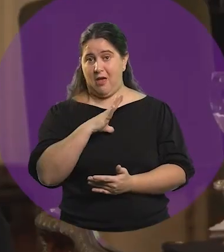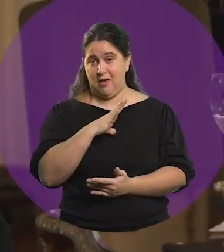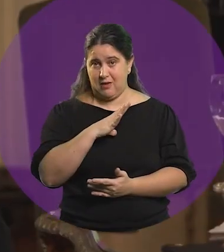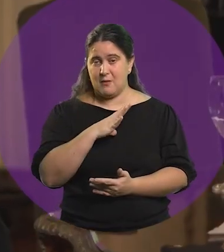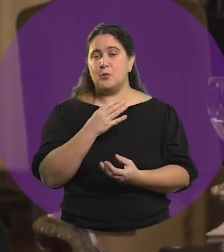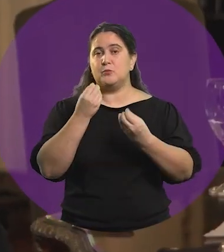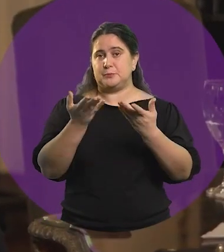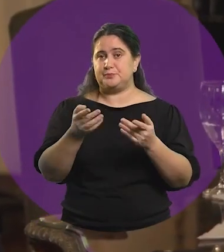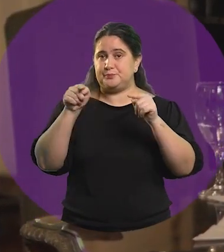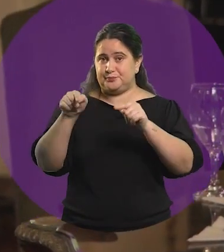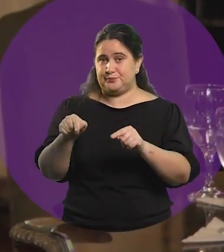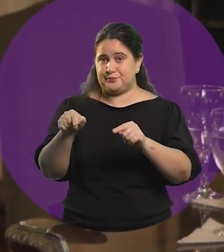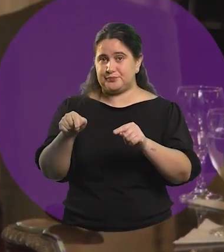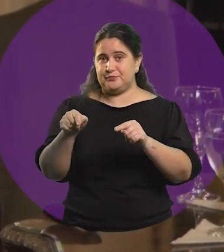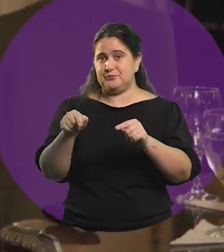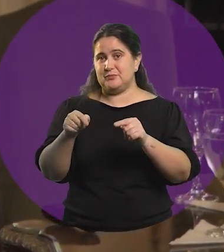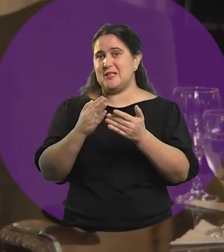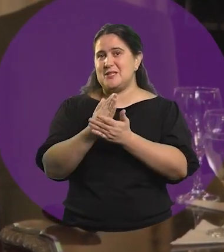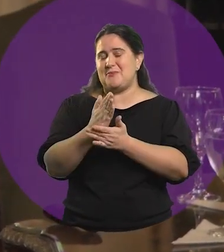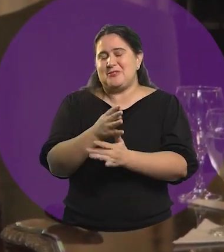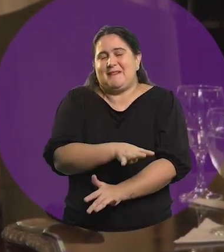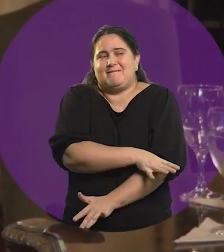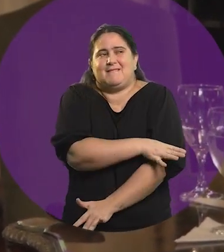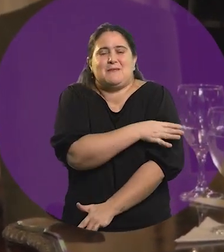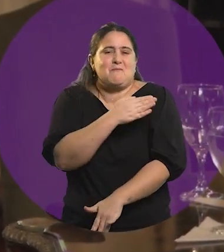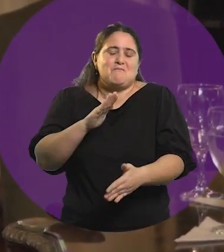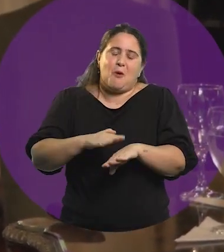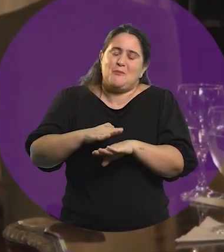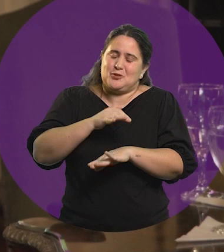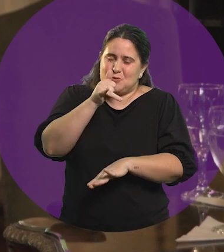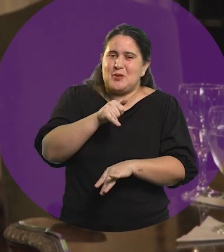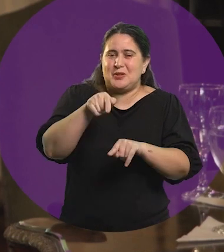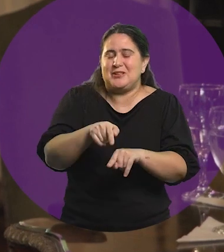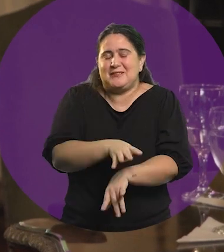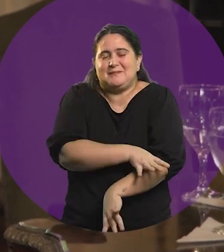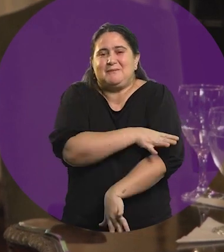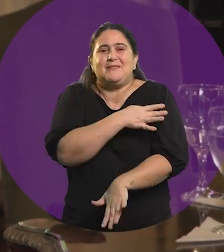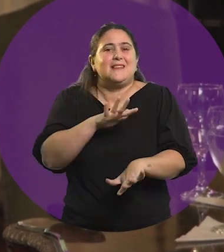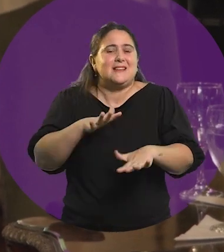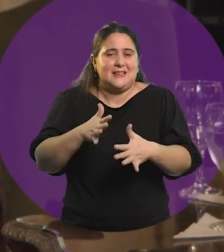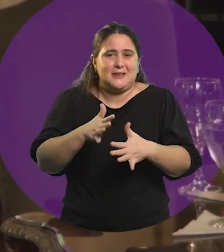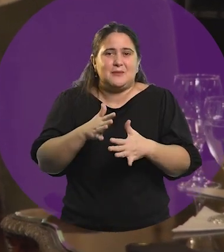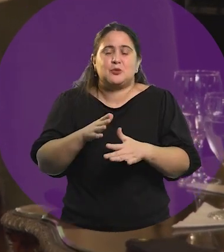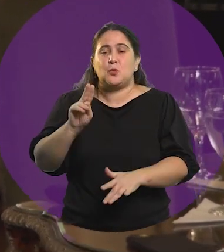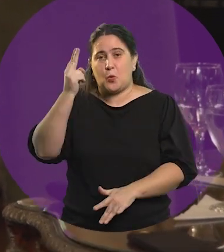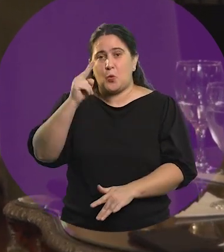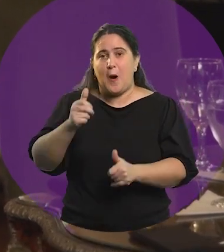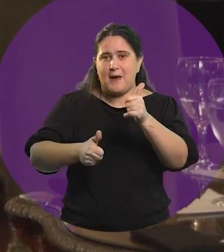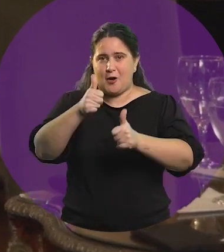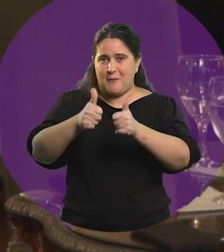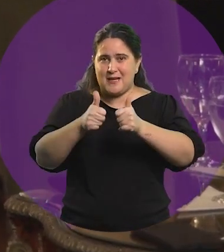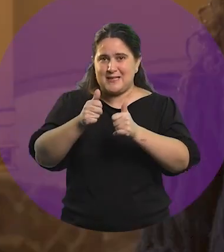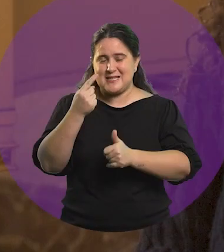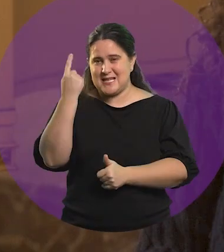¿sí? Y bueno, y acá esto siempre me conmueve cuando me toca compartir esta parte, que es, Uruguay participa en una